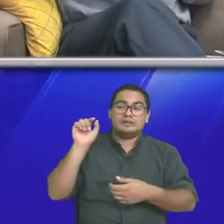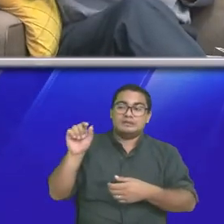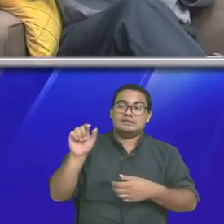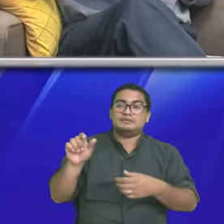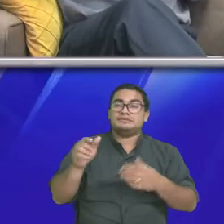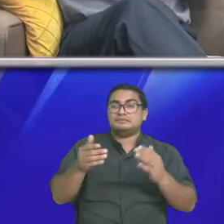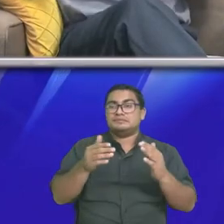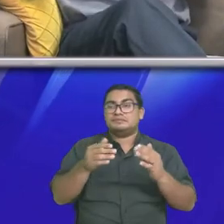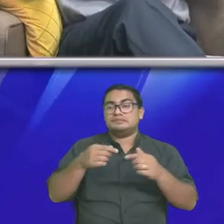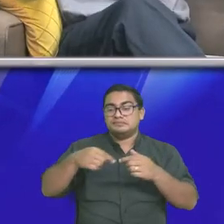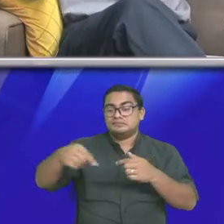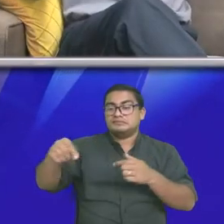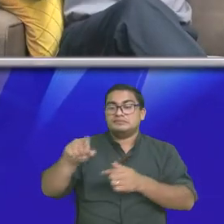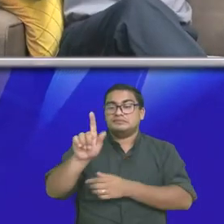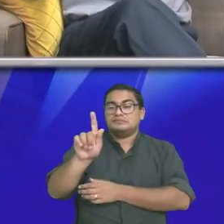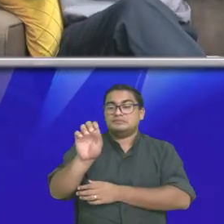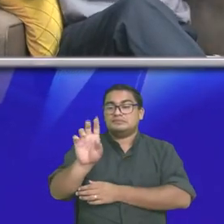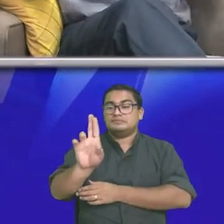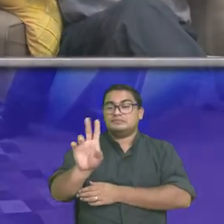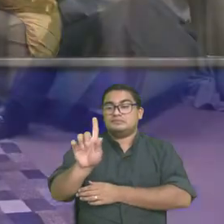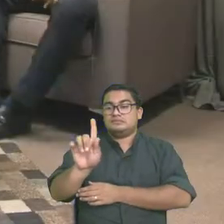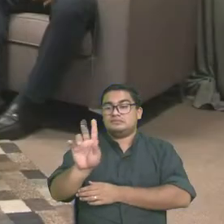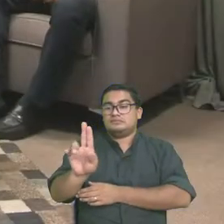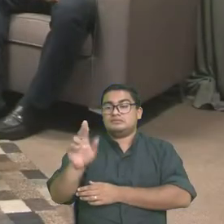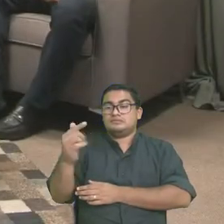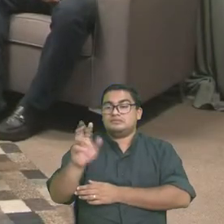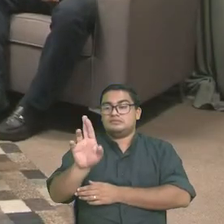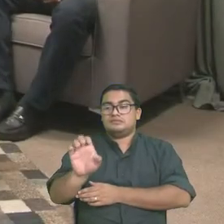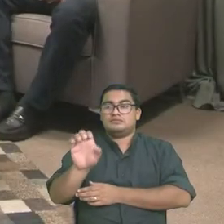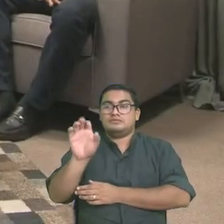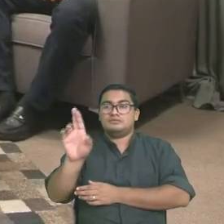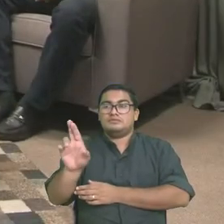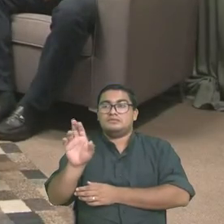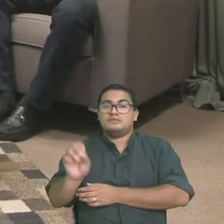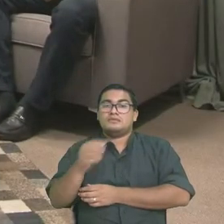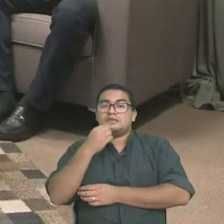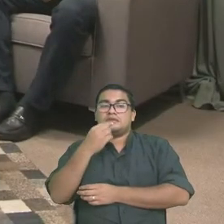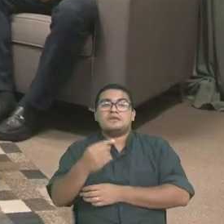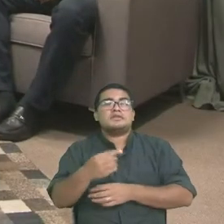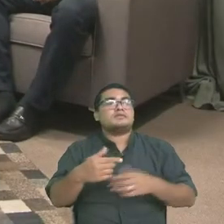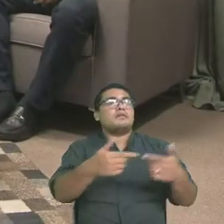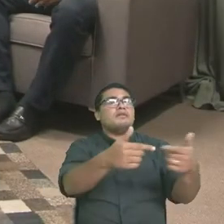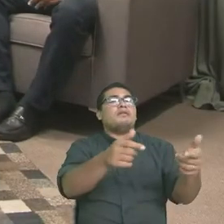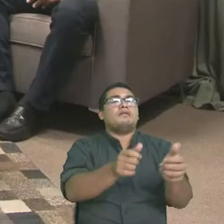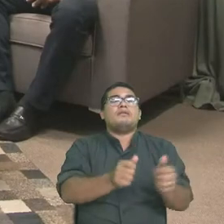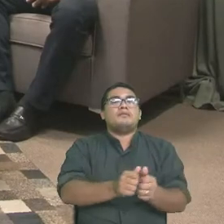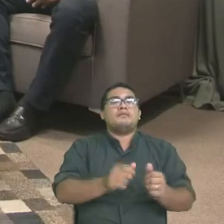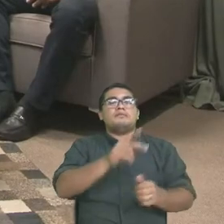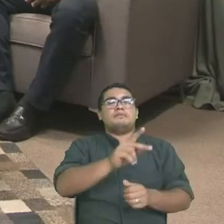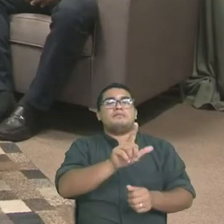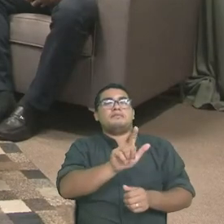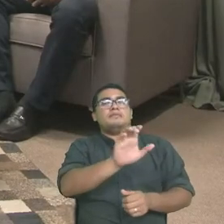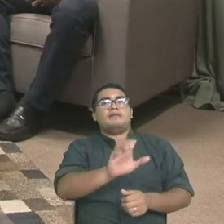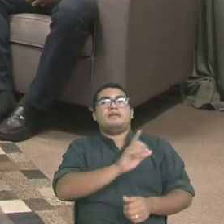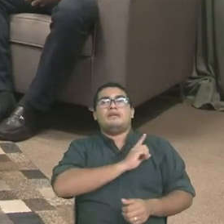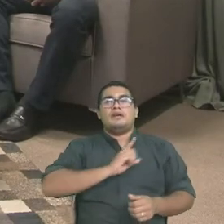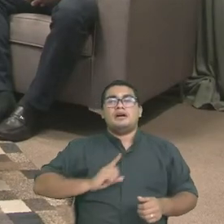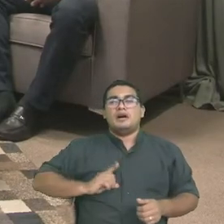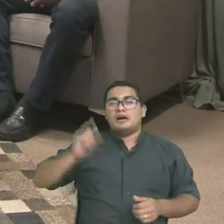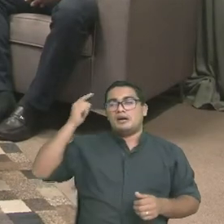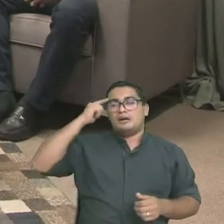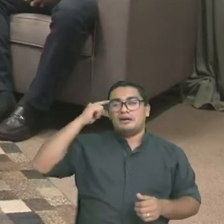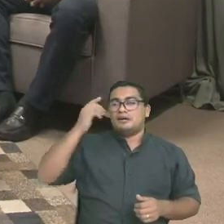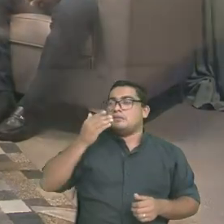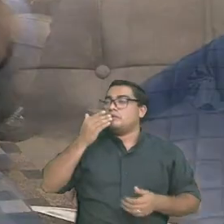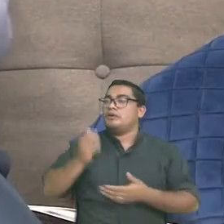Tortuguero, ¿qué fue lo que hicieron los distinguidos colegas del PLC? Ah, no, es que ustedes quieren quedar bien